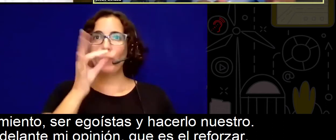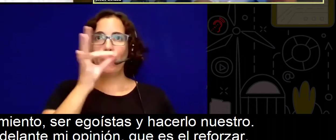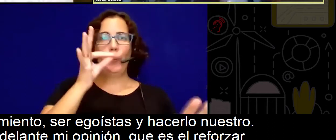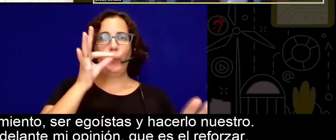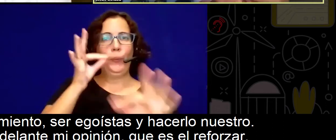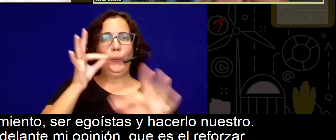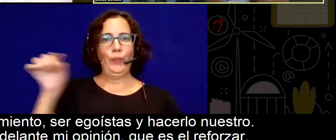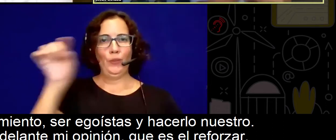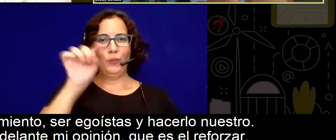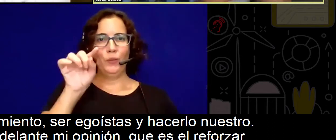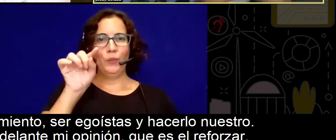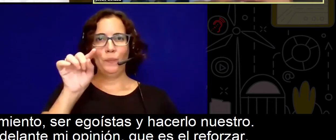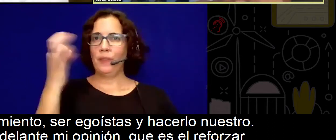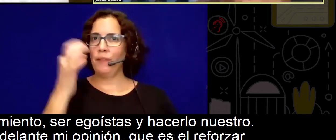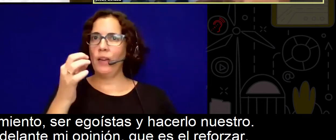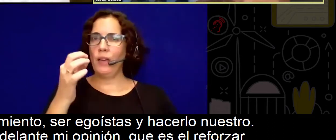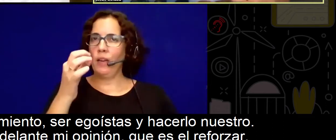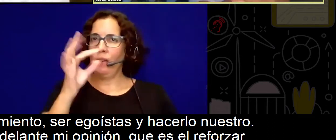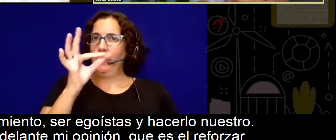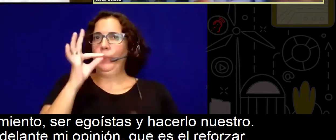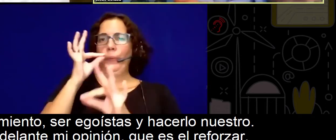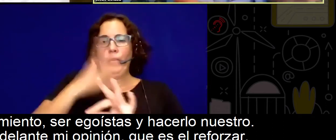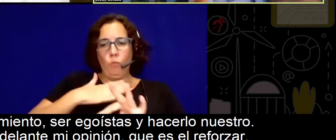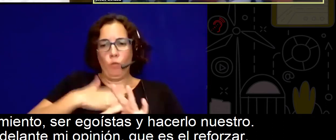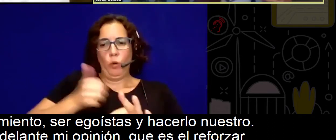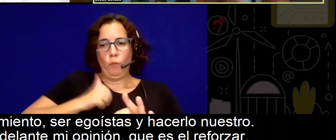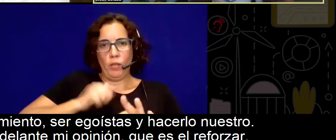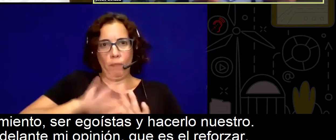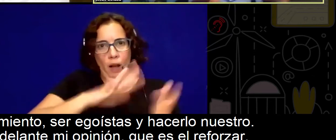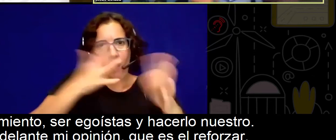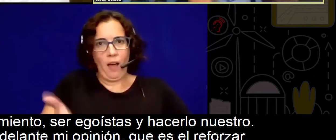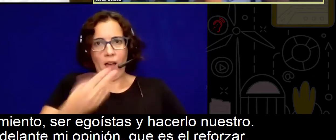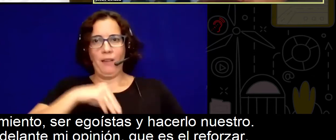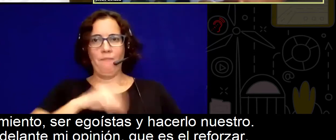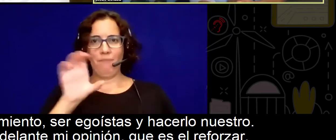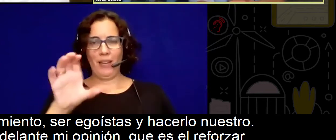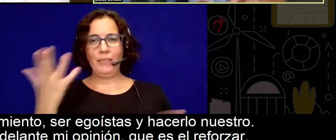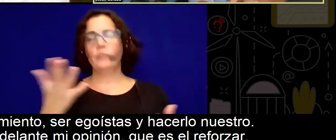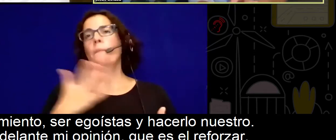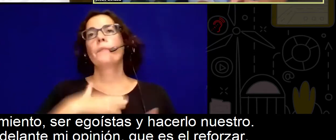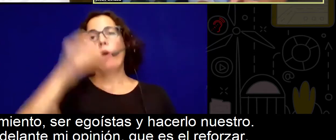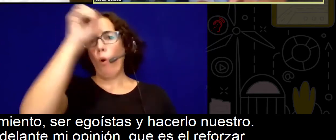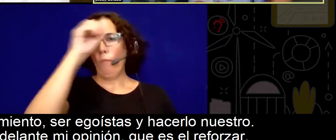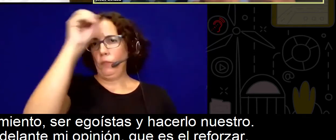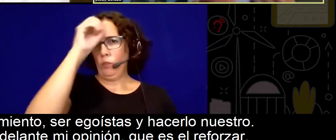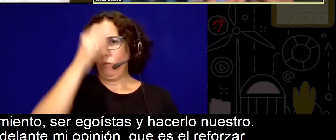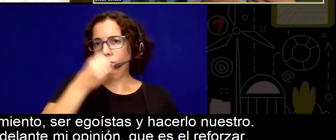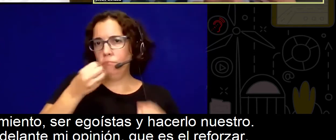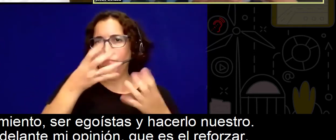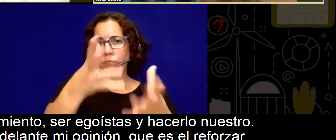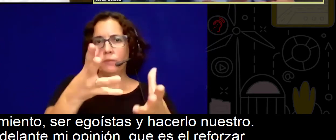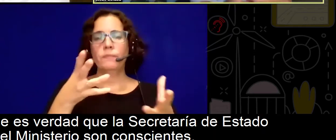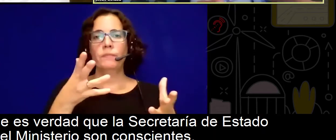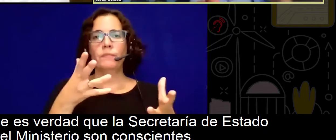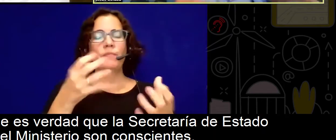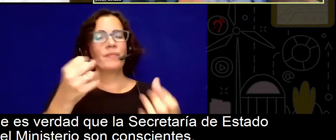egoístas, extraerlo y absorberlo y hacerlo nuestro, ¿no? Por lo cual, yo ya, ahí vaya por delante mi opinión, y que es el